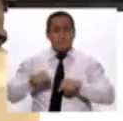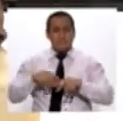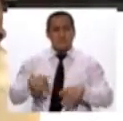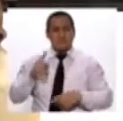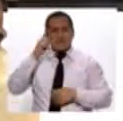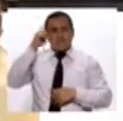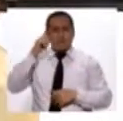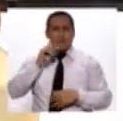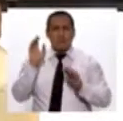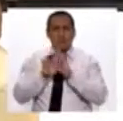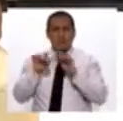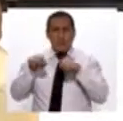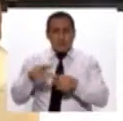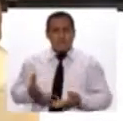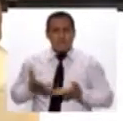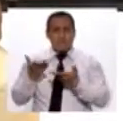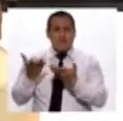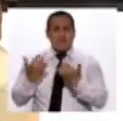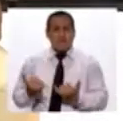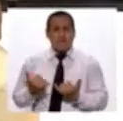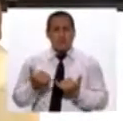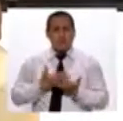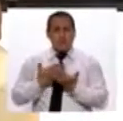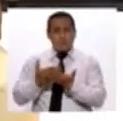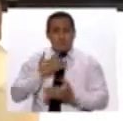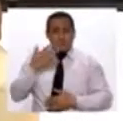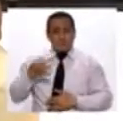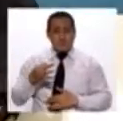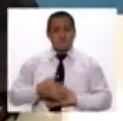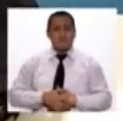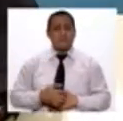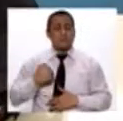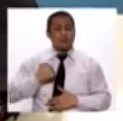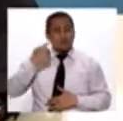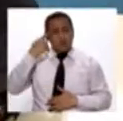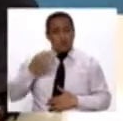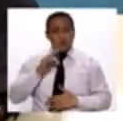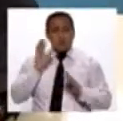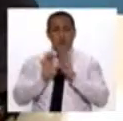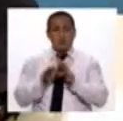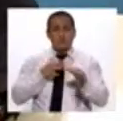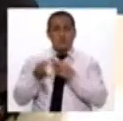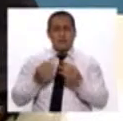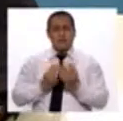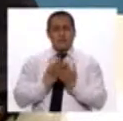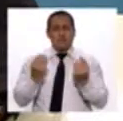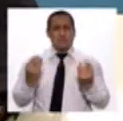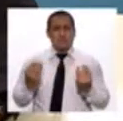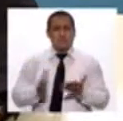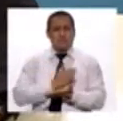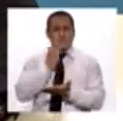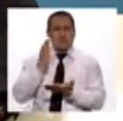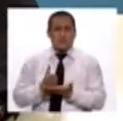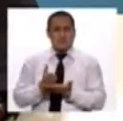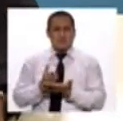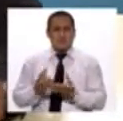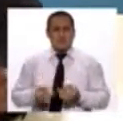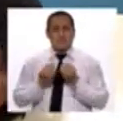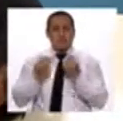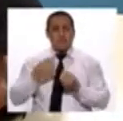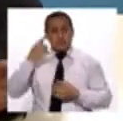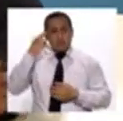Así. ¿Es aplicable este argumento a una realidad como la nuestra? Yo creo que eso sería crear una especie de Marbury andino, ¿no? Y